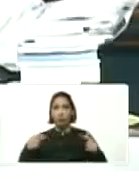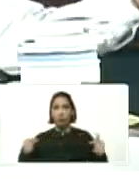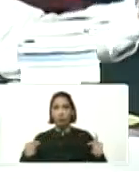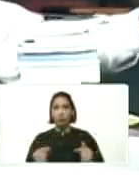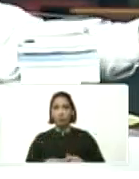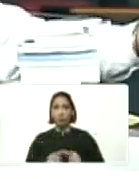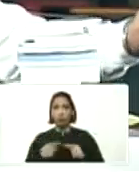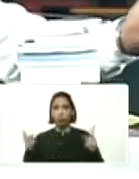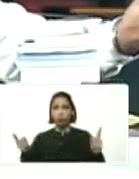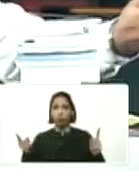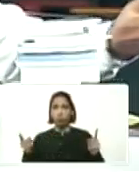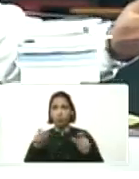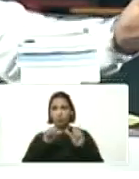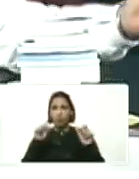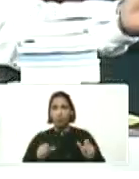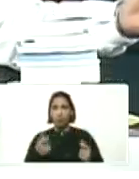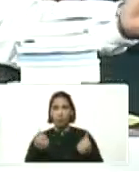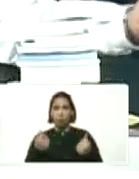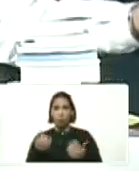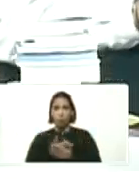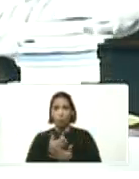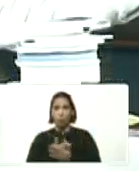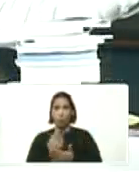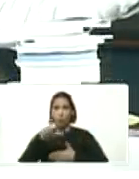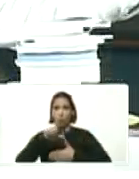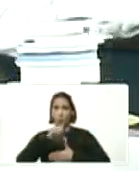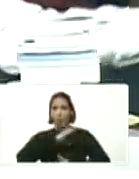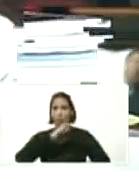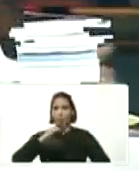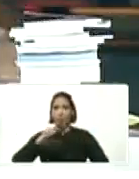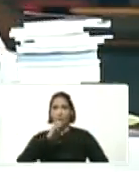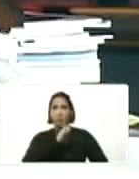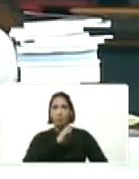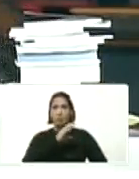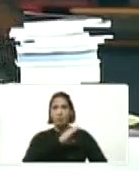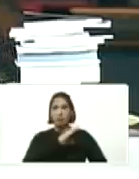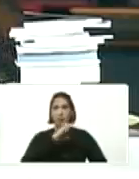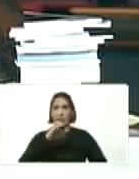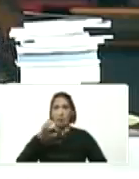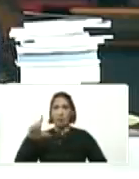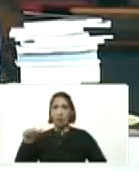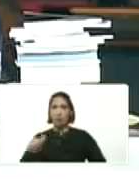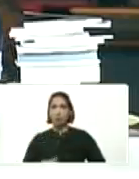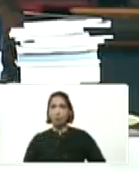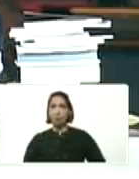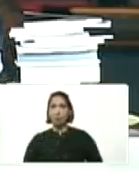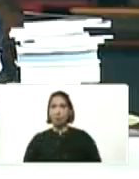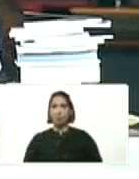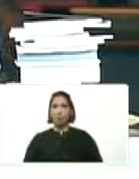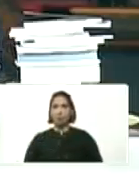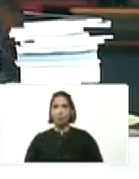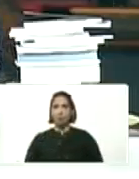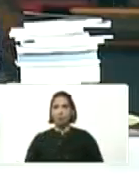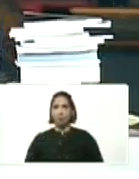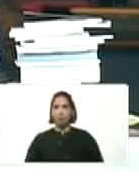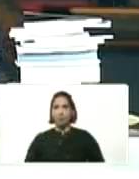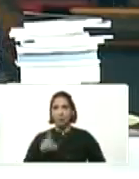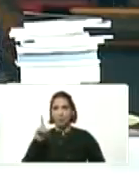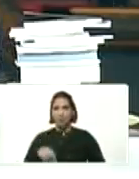permanente del Sistema Económico Latinoamericano y del Caribe, el CELA. Bienvenido, Walter. ¿No?